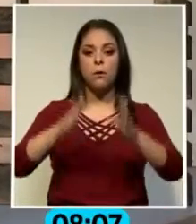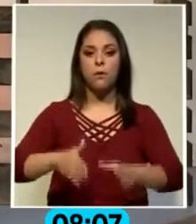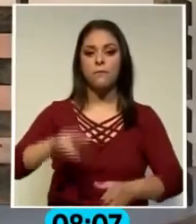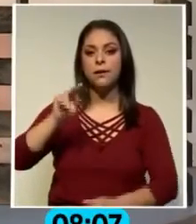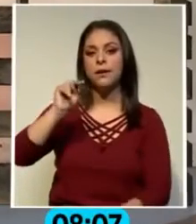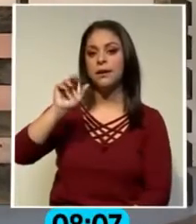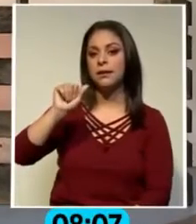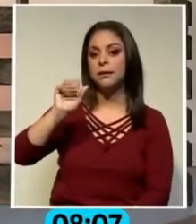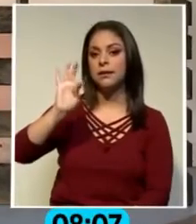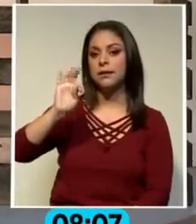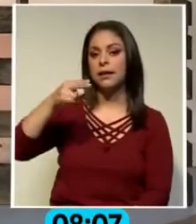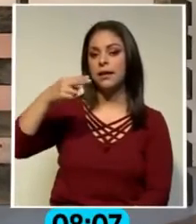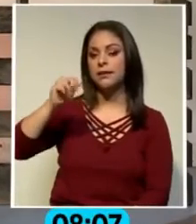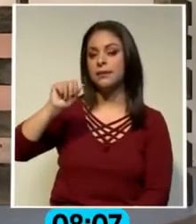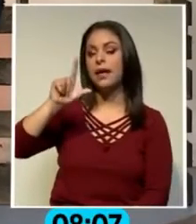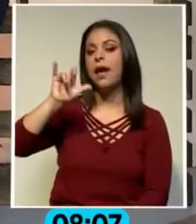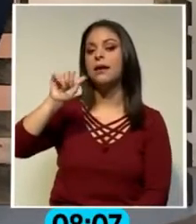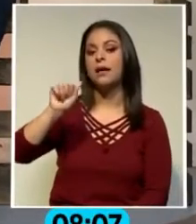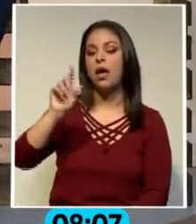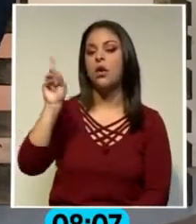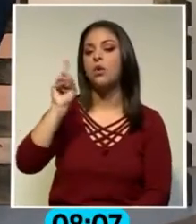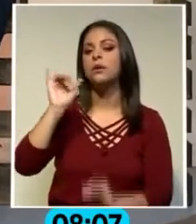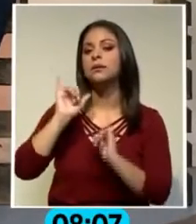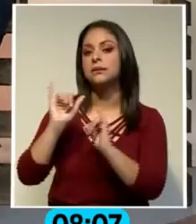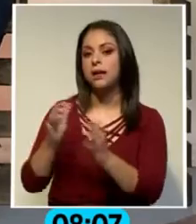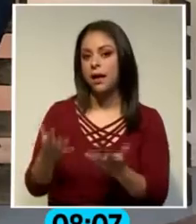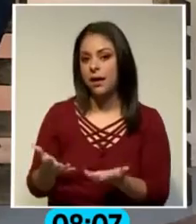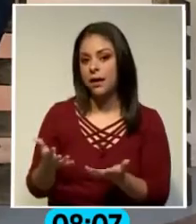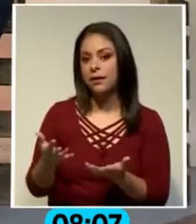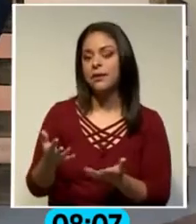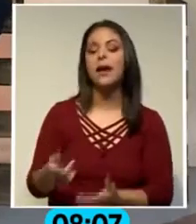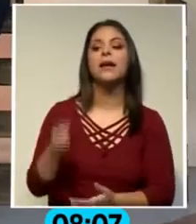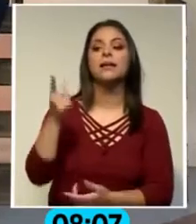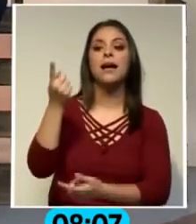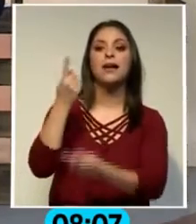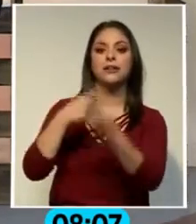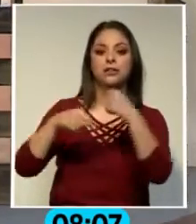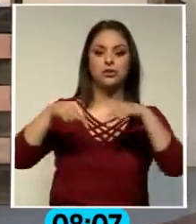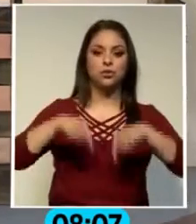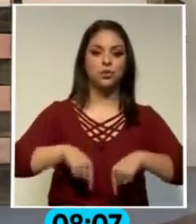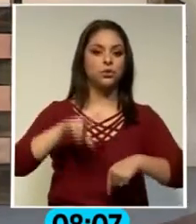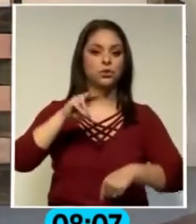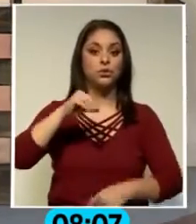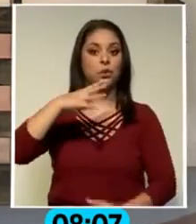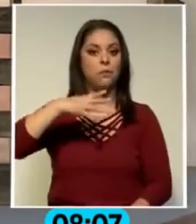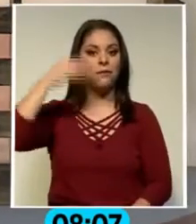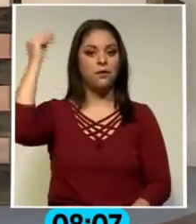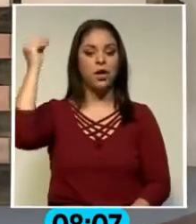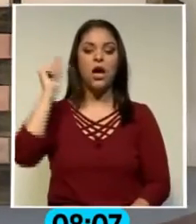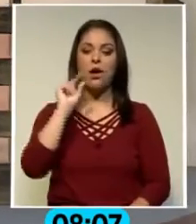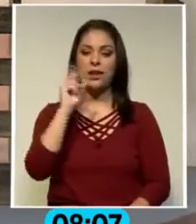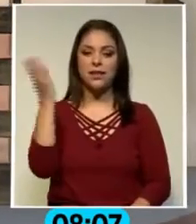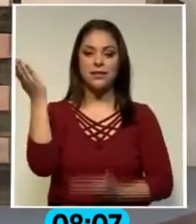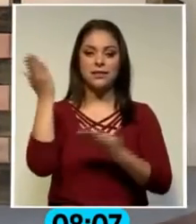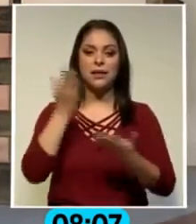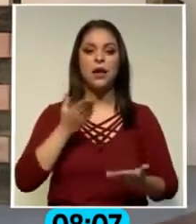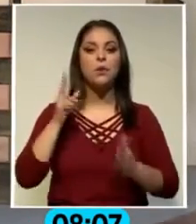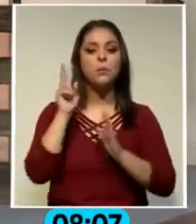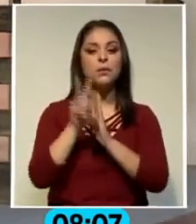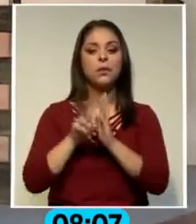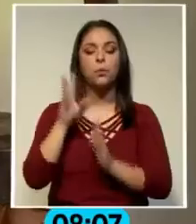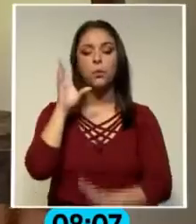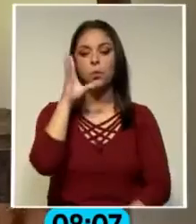dice, aquí estoy y no me voy, desde ¿verdad? Desde su casa, ¿verdad? Ella ahorita viene porque nos trae una cápsula muy bonita más adelante. Y hermosísima, pero niña